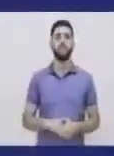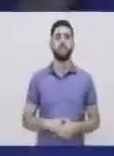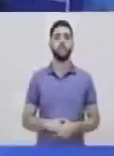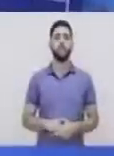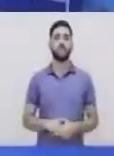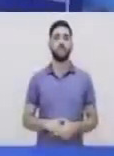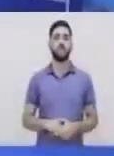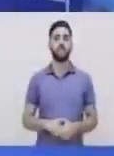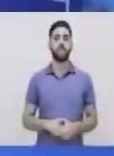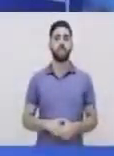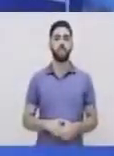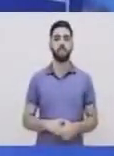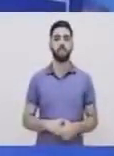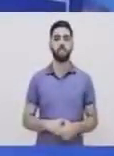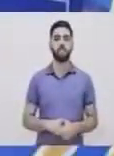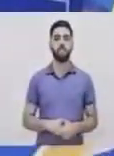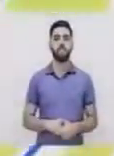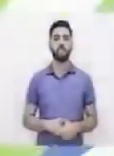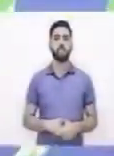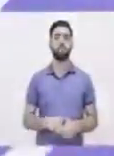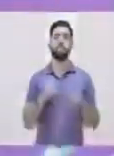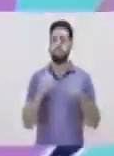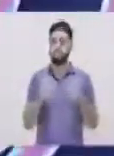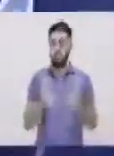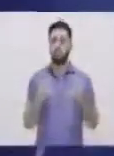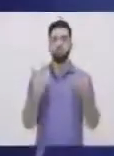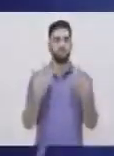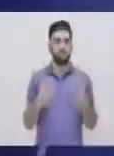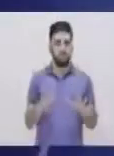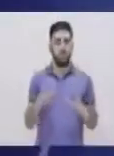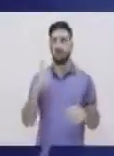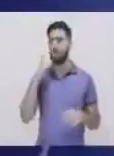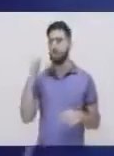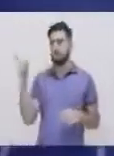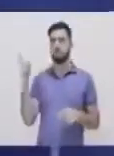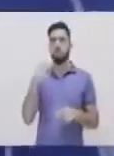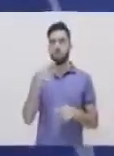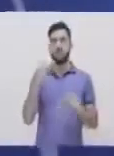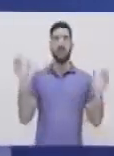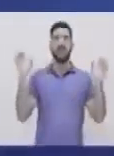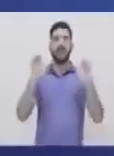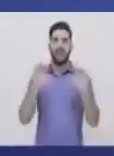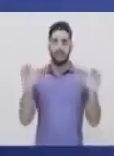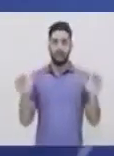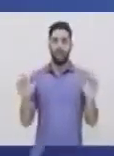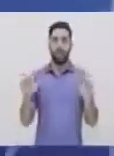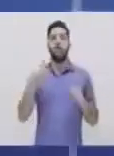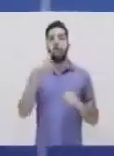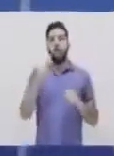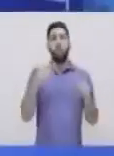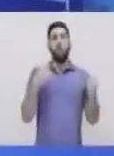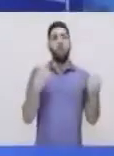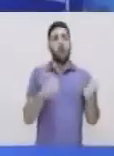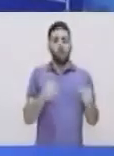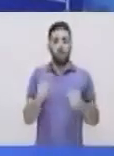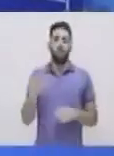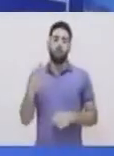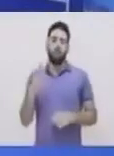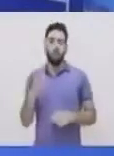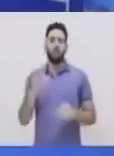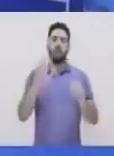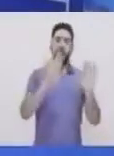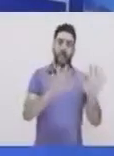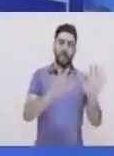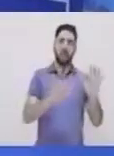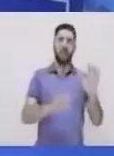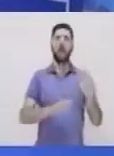balón, jalo y regreso a velocidad. Muy bien, este ejercicio, como los anteriores, lo realizaremos de 10 a